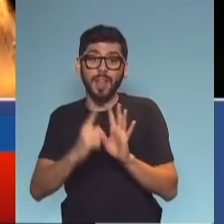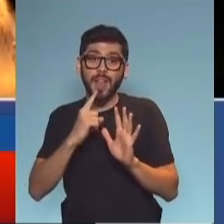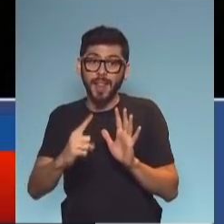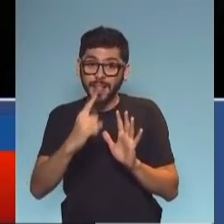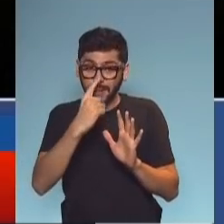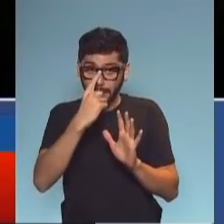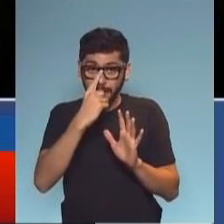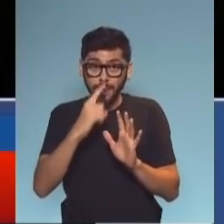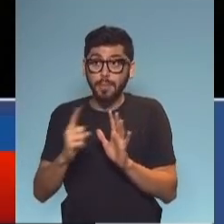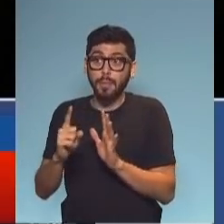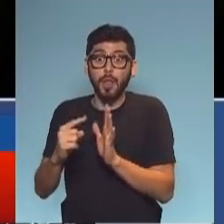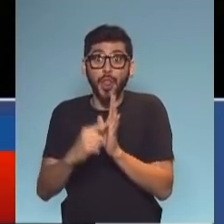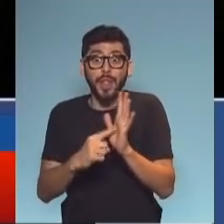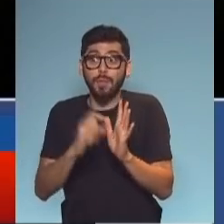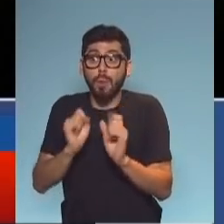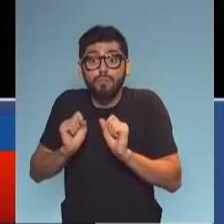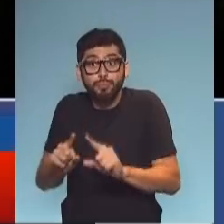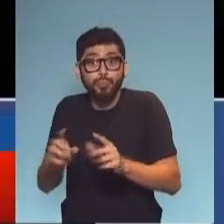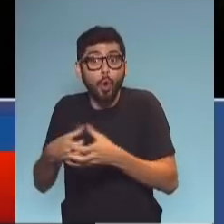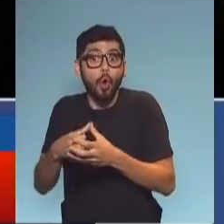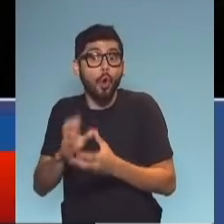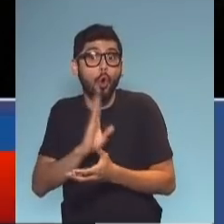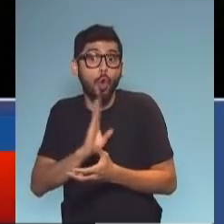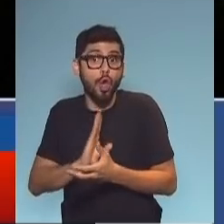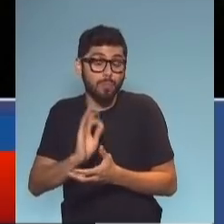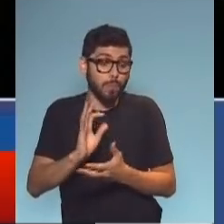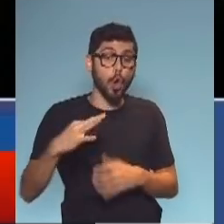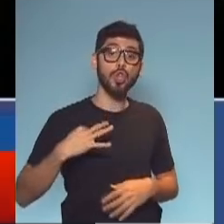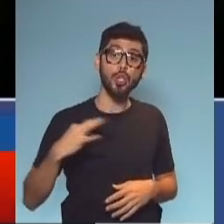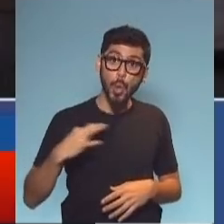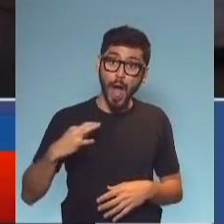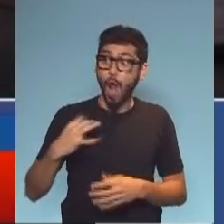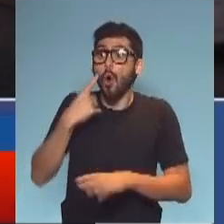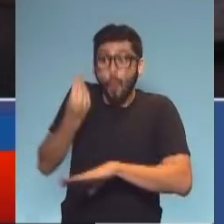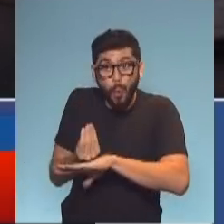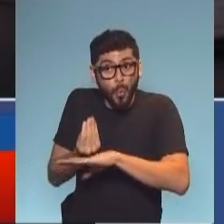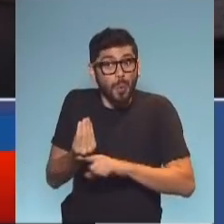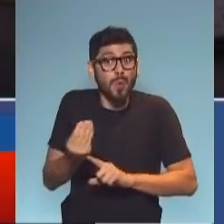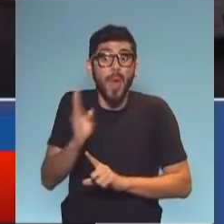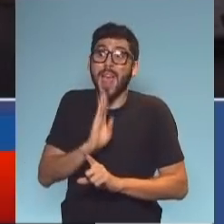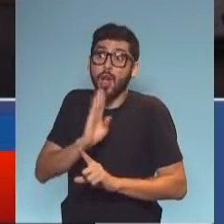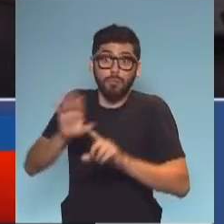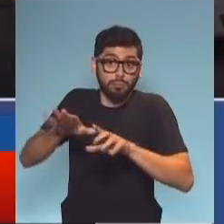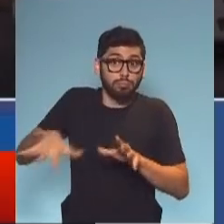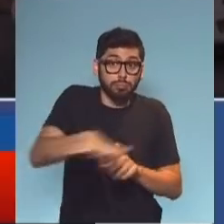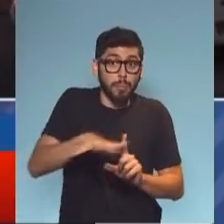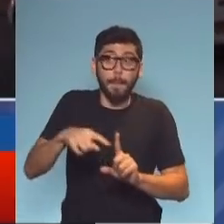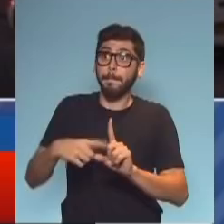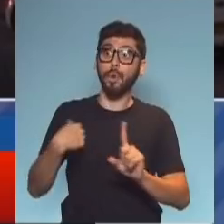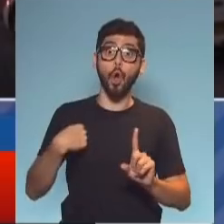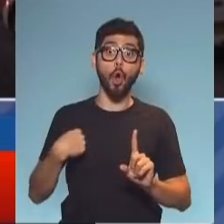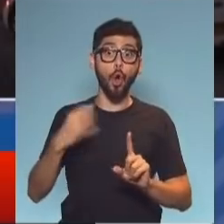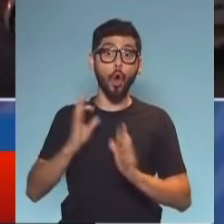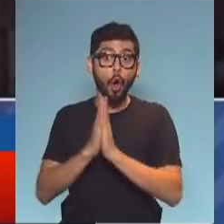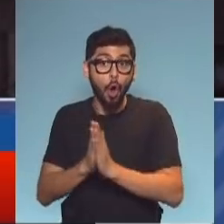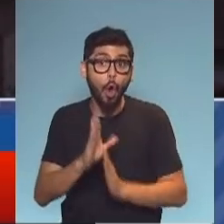exclusivo de los judíos. Quiere decir, los ciudadanos israelíes que no son judíos no tienen derecho a la autodeterminación.